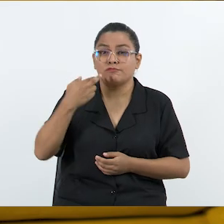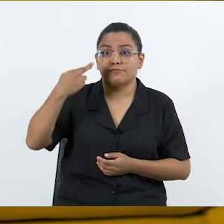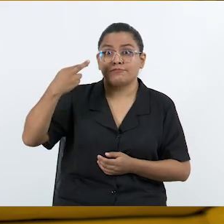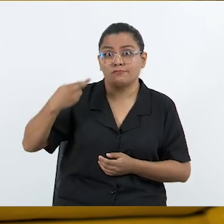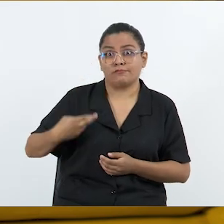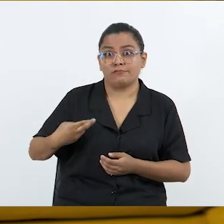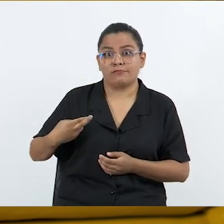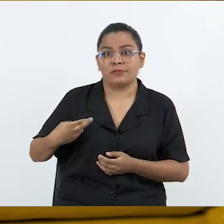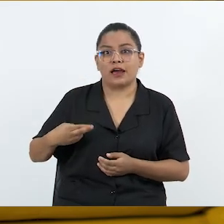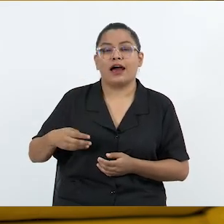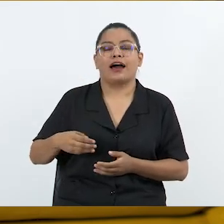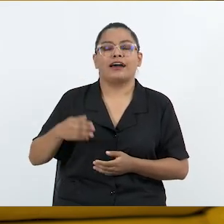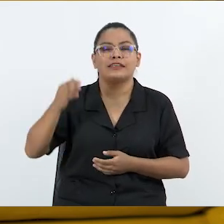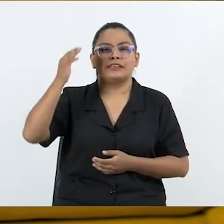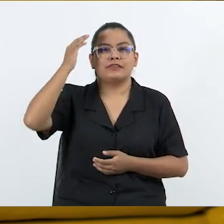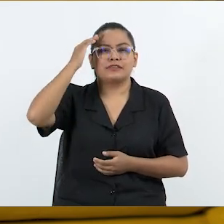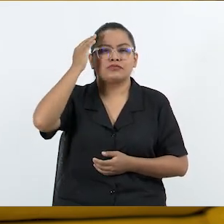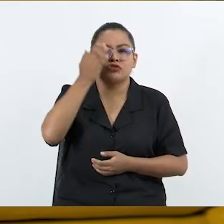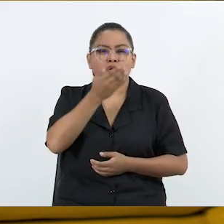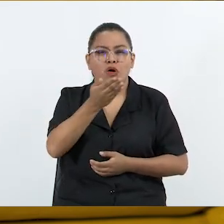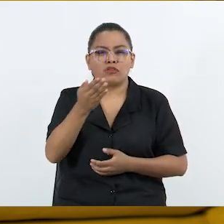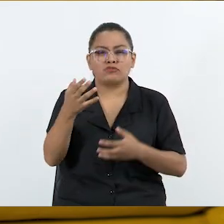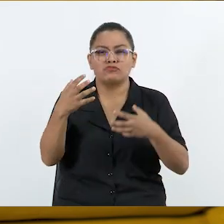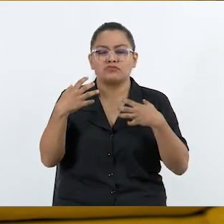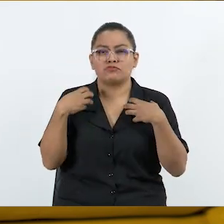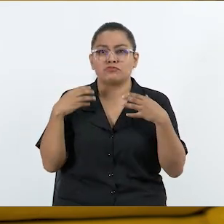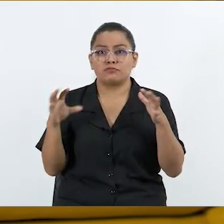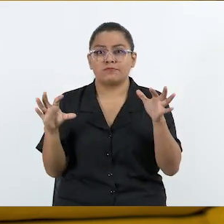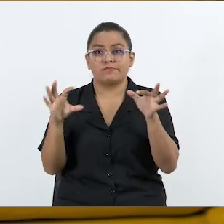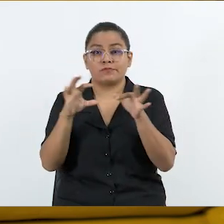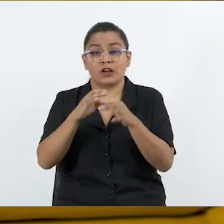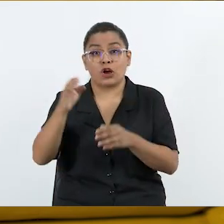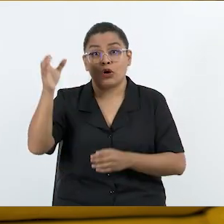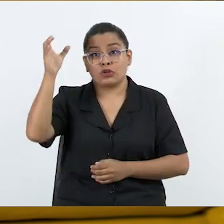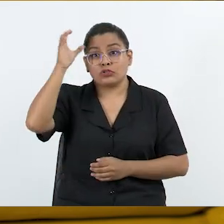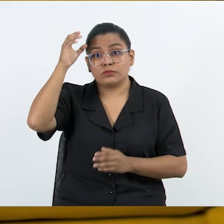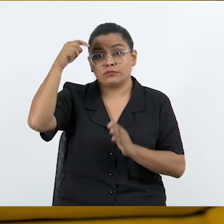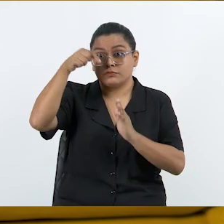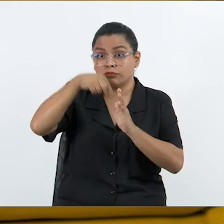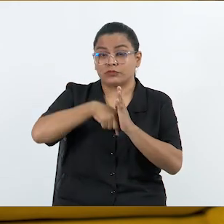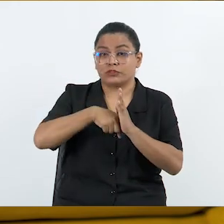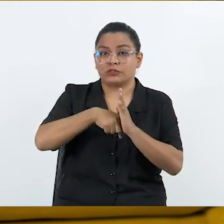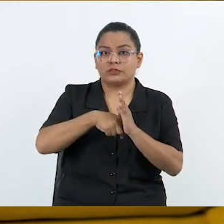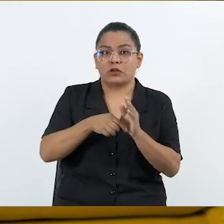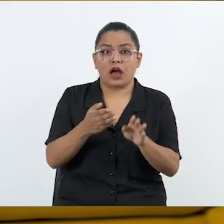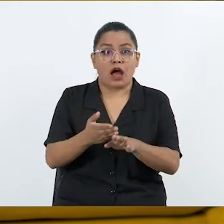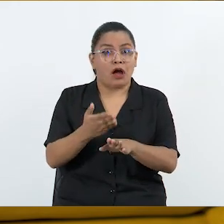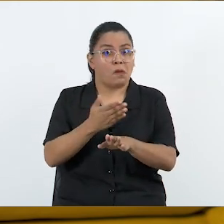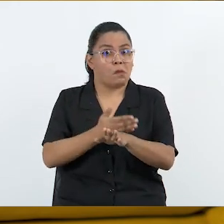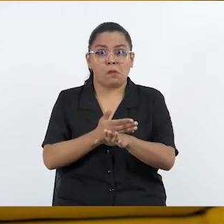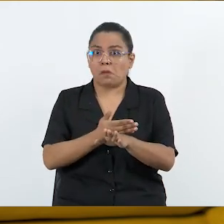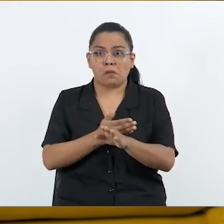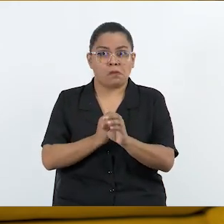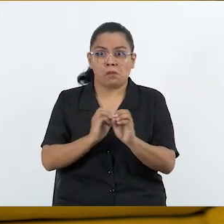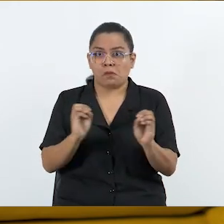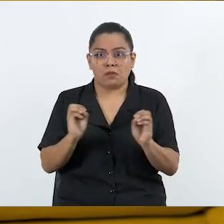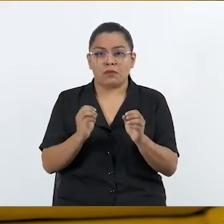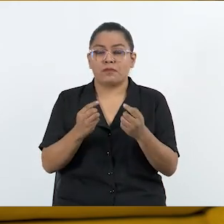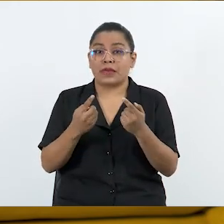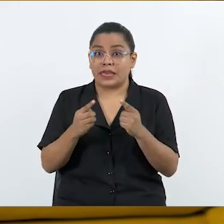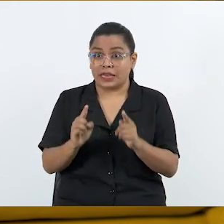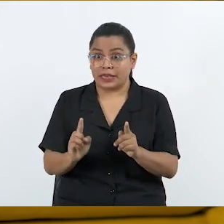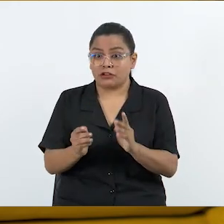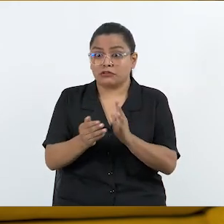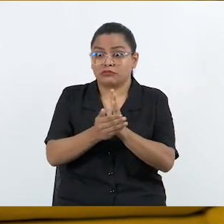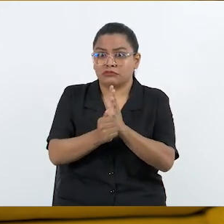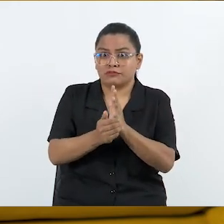realidad, identifica aspectos de su vida relacionados a este conocimiento profundo que antes no tenía y que gracias